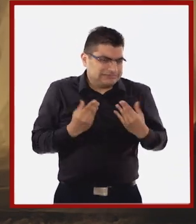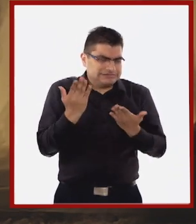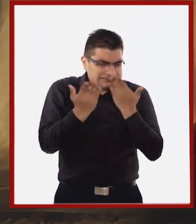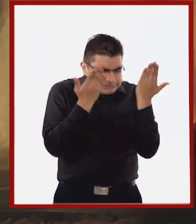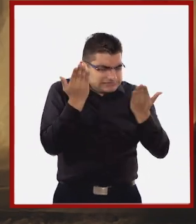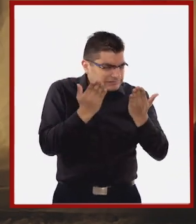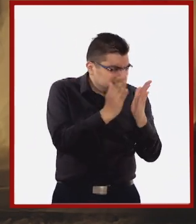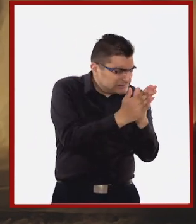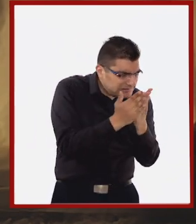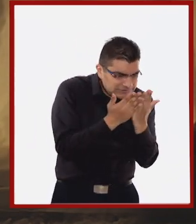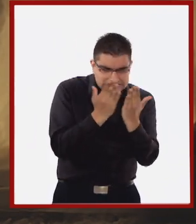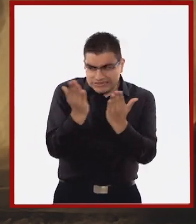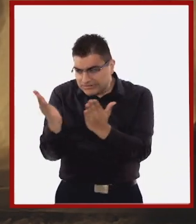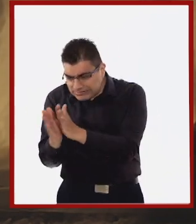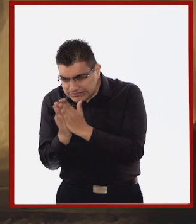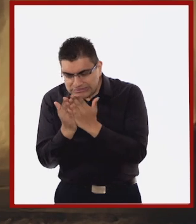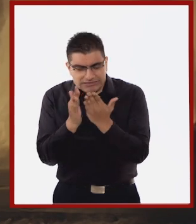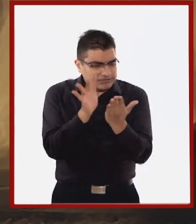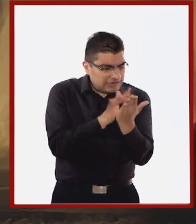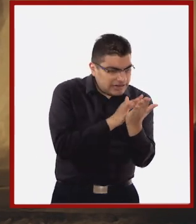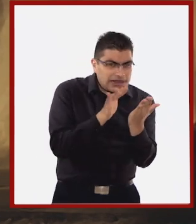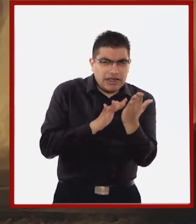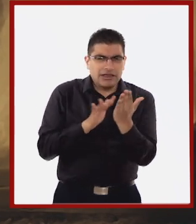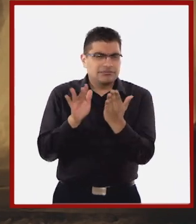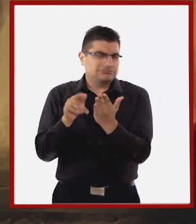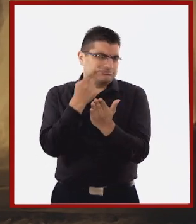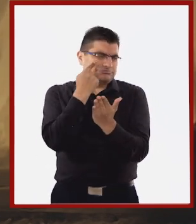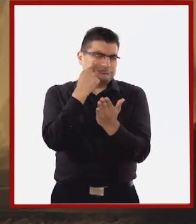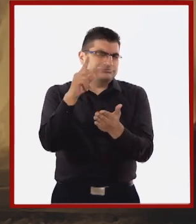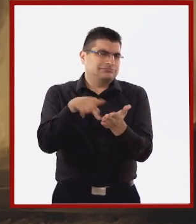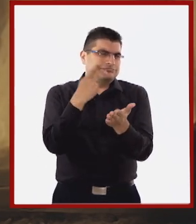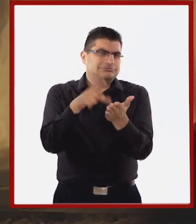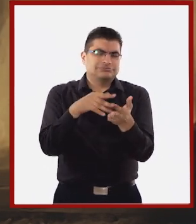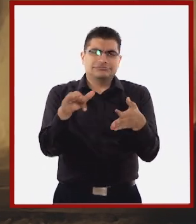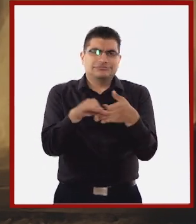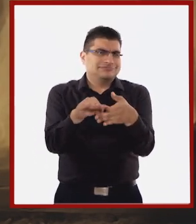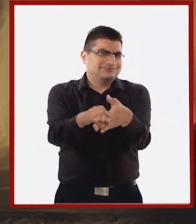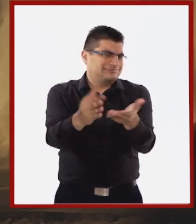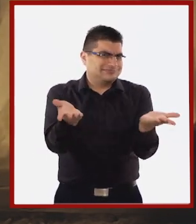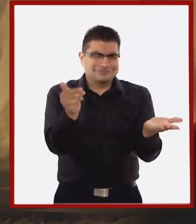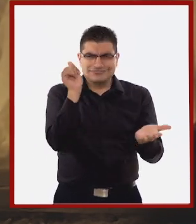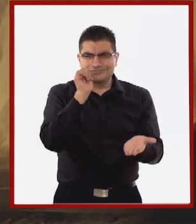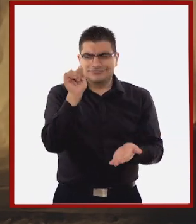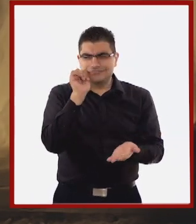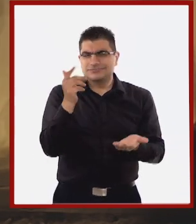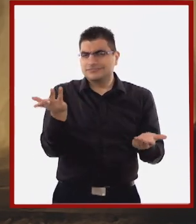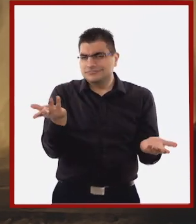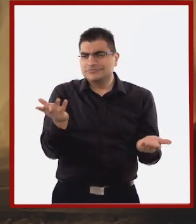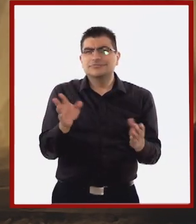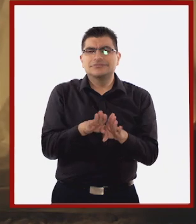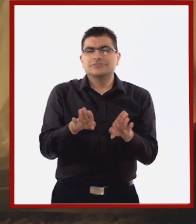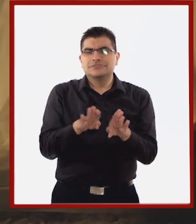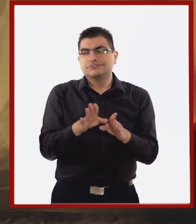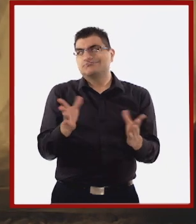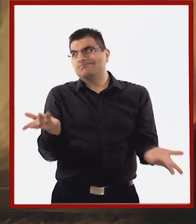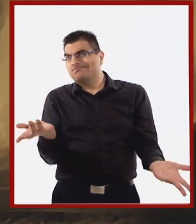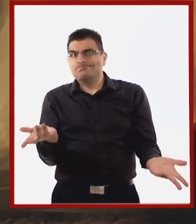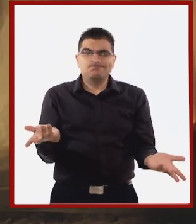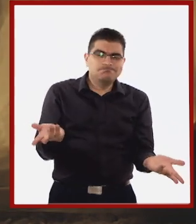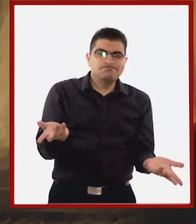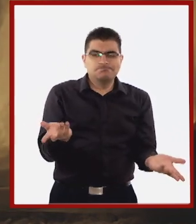mucho tiempo y que hacía yo con mucho amor, por decirlo de alguna